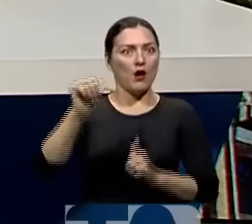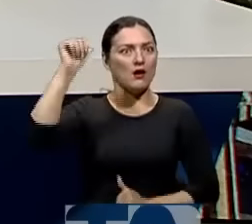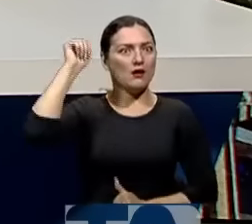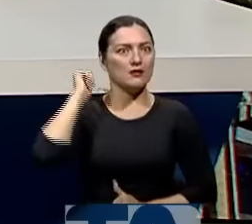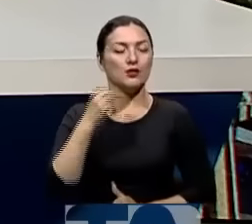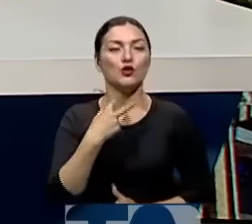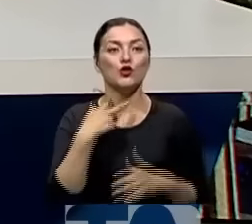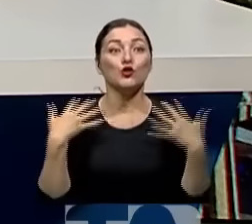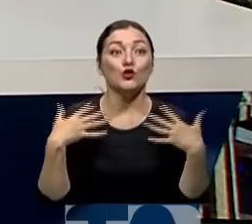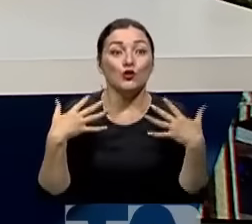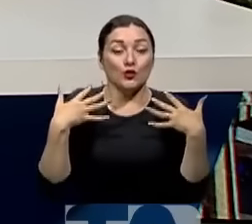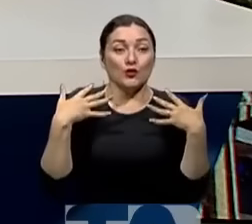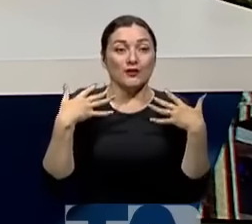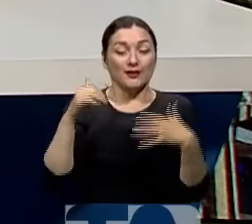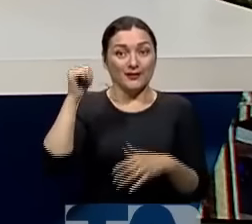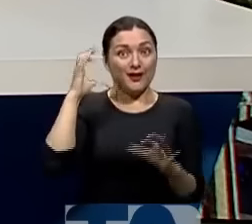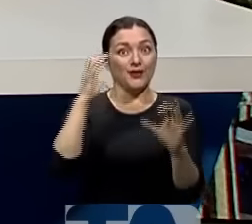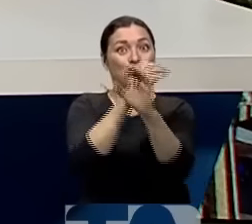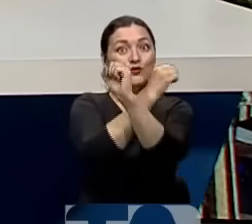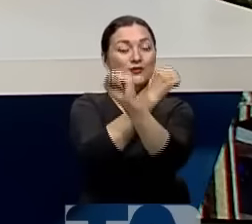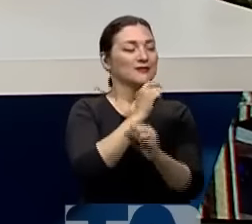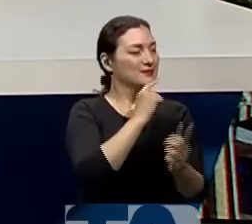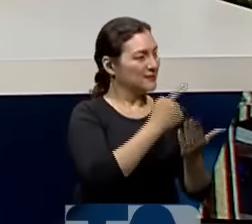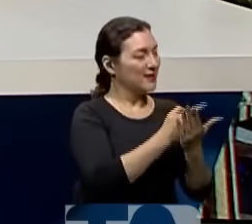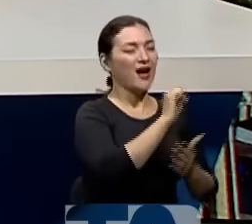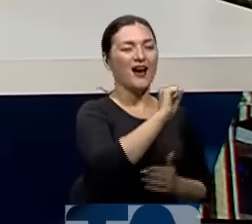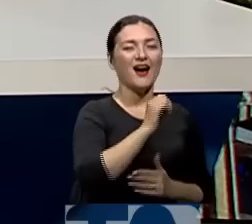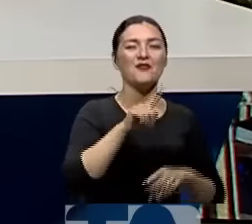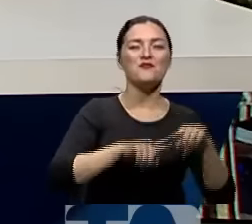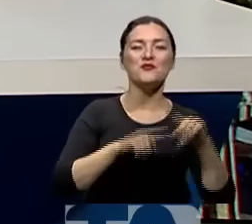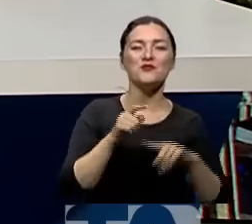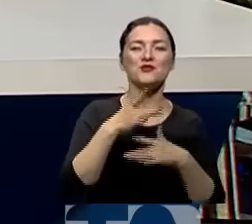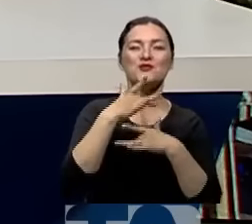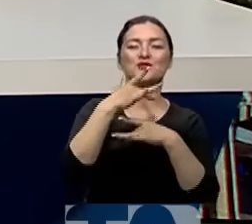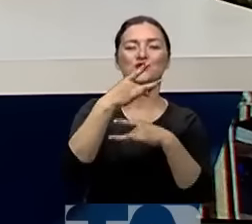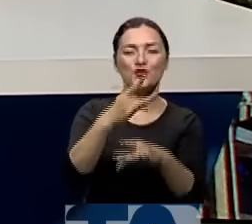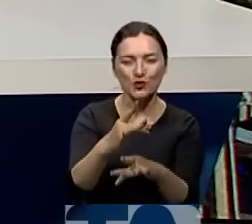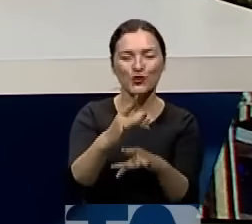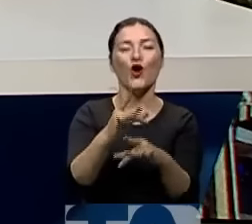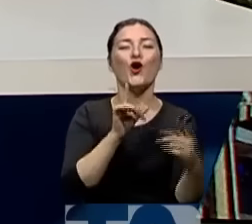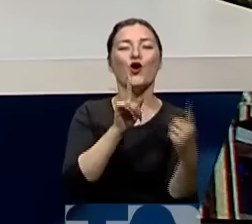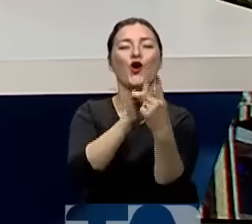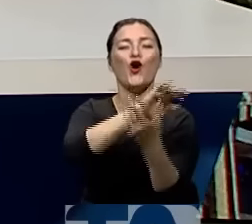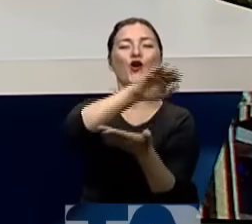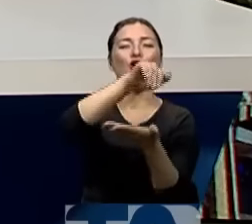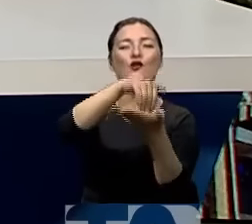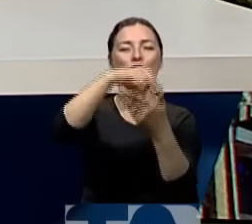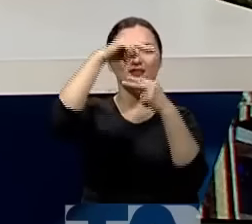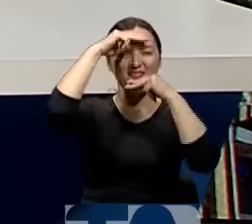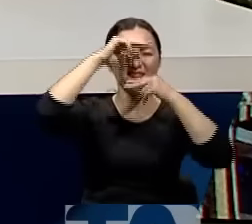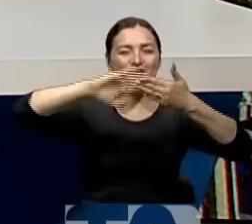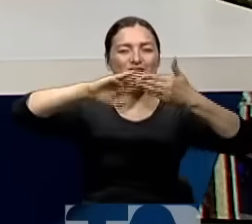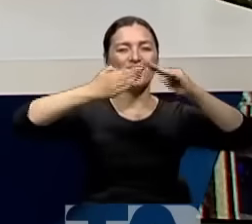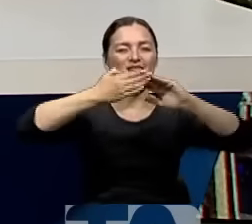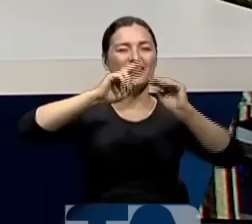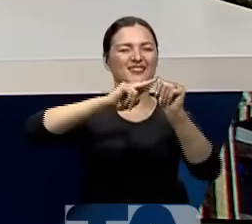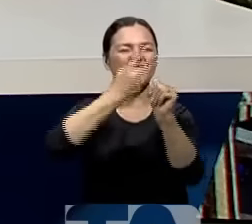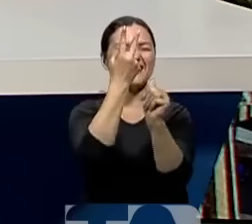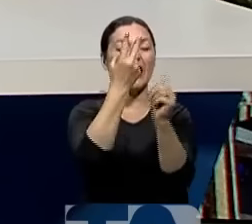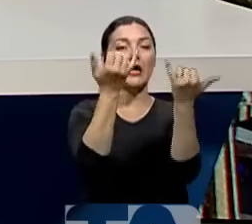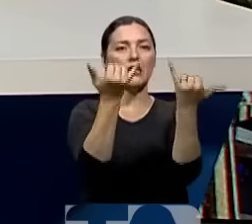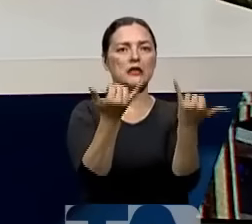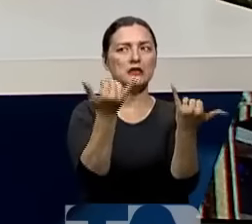día. Buen día, Gaby, amigos, qué gusto. ¿Cómo están? Qué gusto volvernos a encontrar en las noticias locales de 24 horas, segunda emisión. El día de